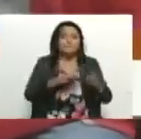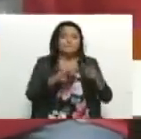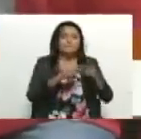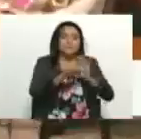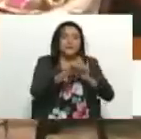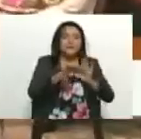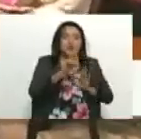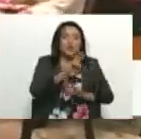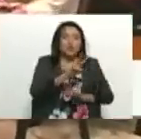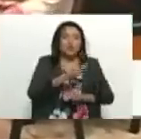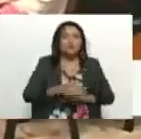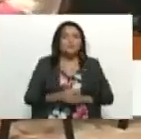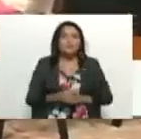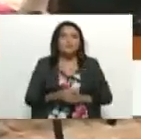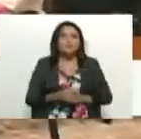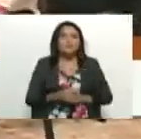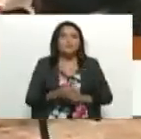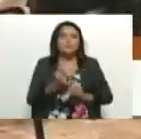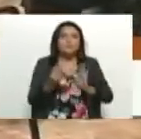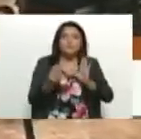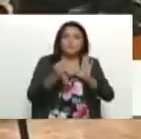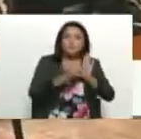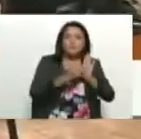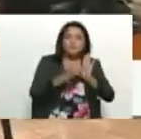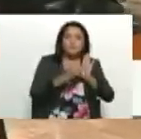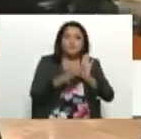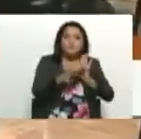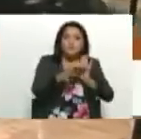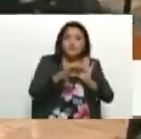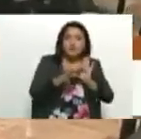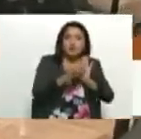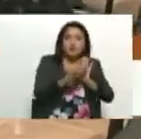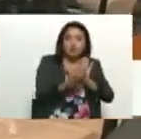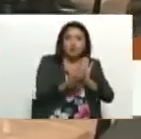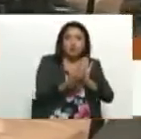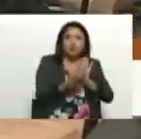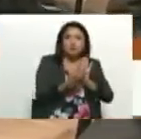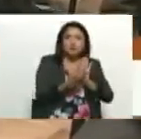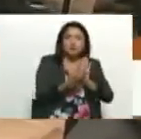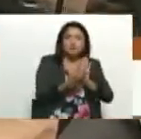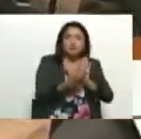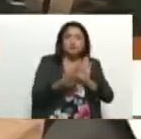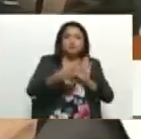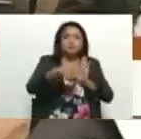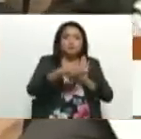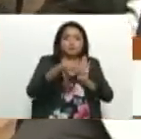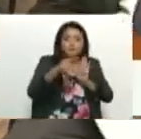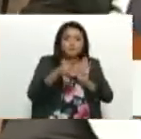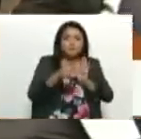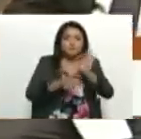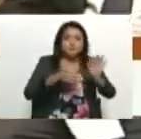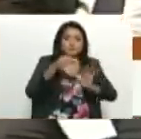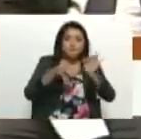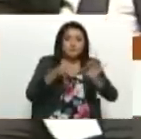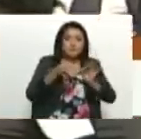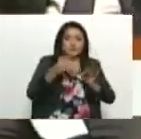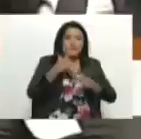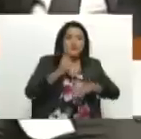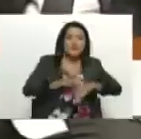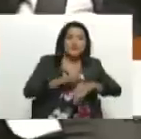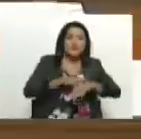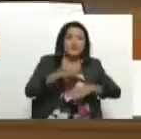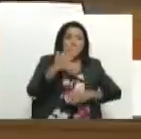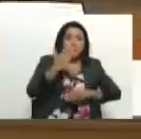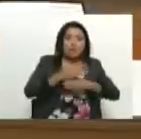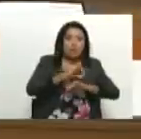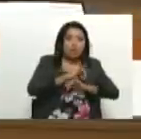fíjense esto, la incorporación del principio de imprescriptibilidad, según el cual la acción para la declaratoria de la extinción de dominio es